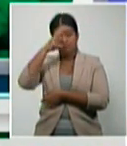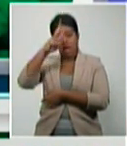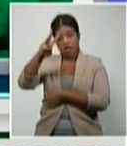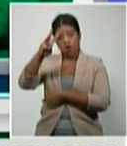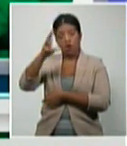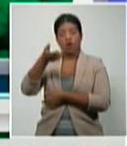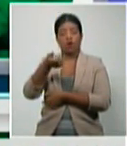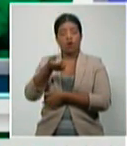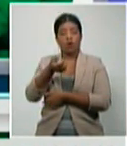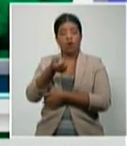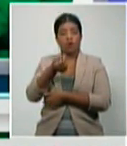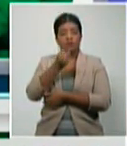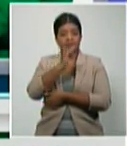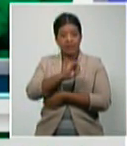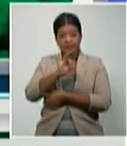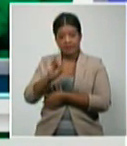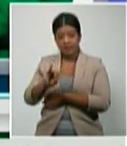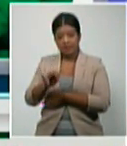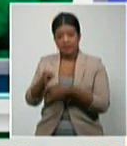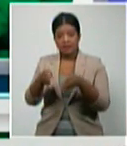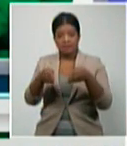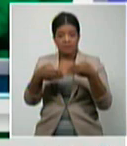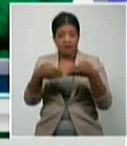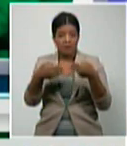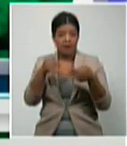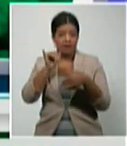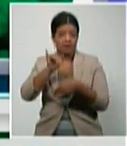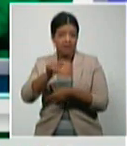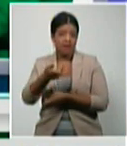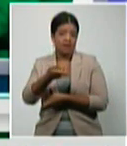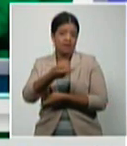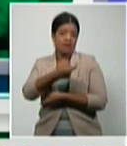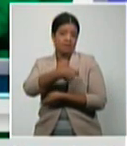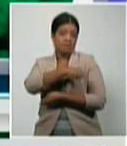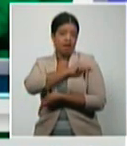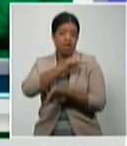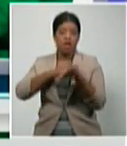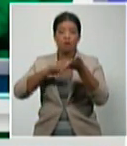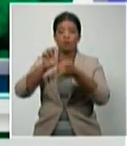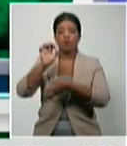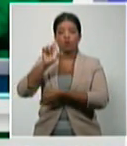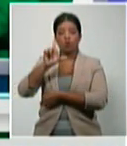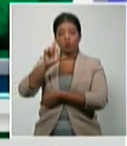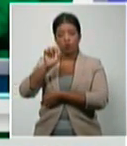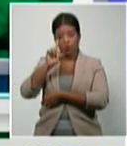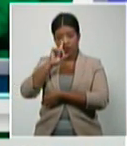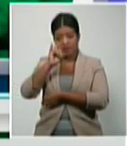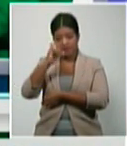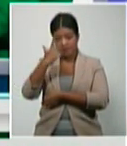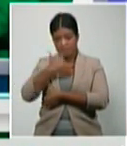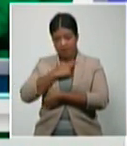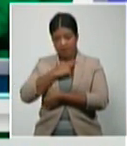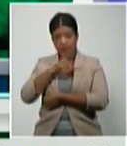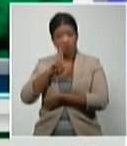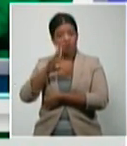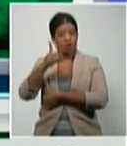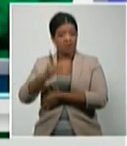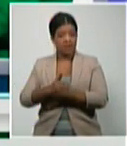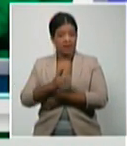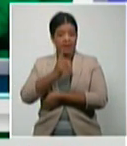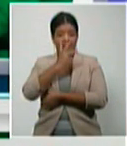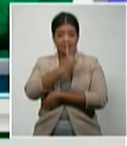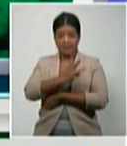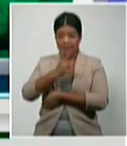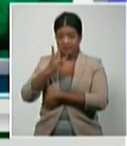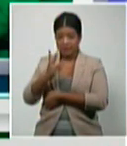Panamá 6, de España, Polonia y República Dominicana 3 de cada uno, Alemania,